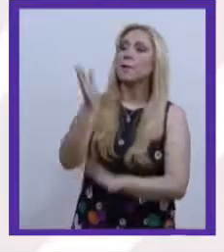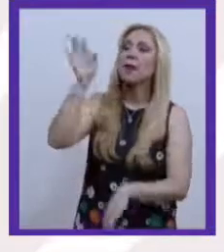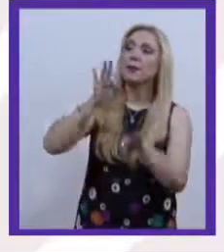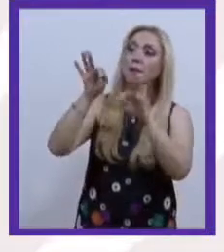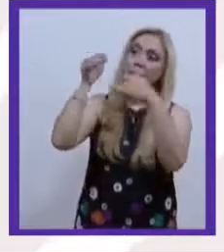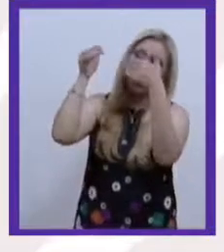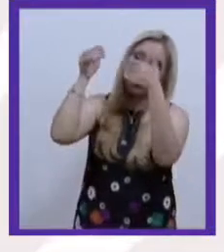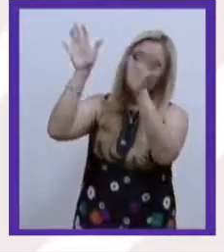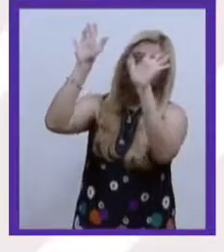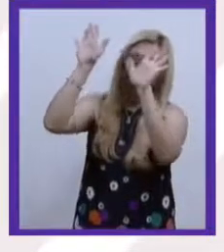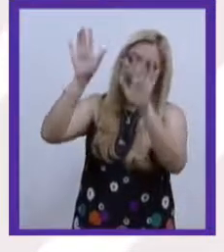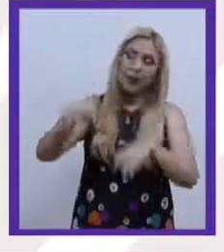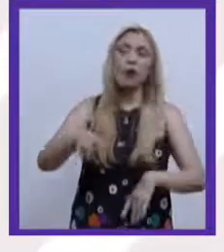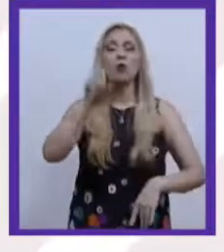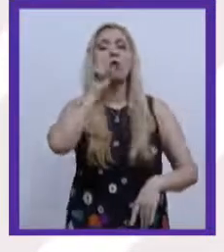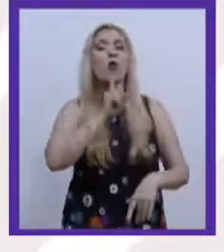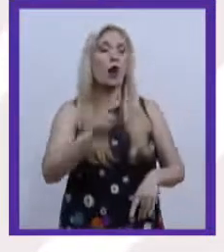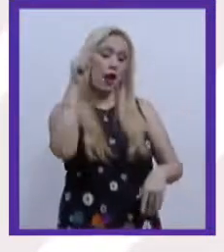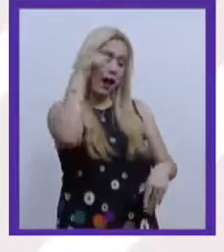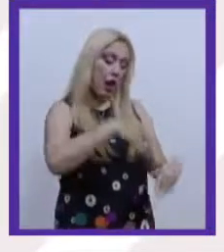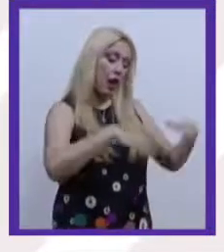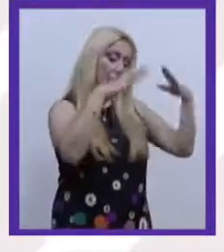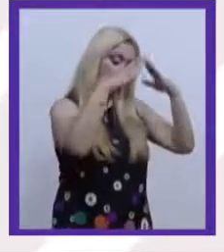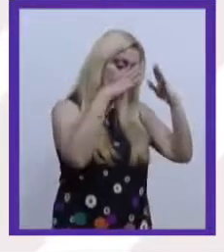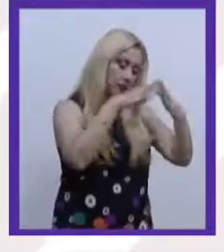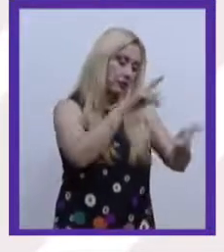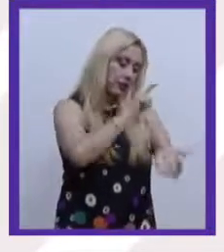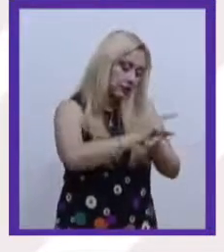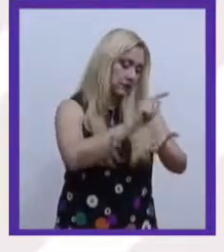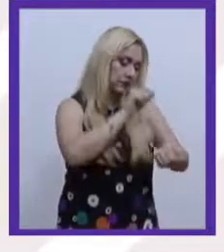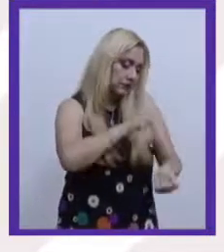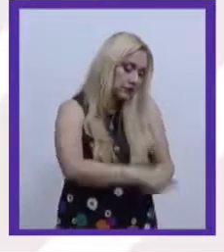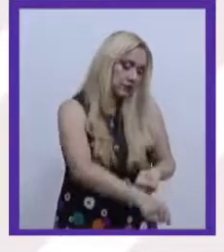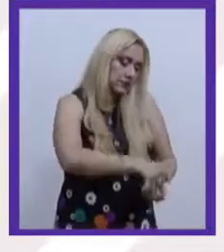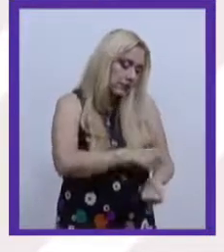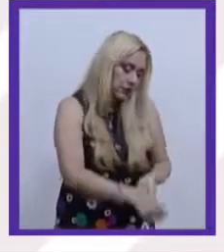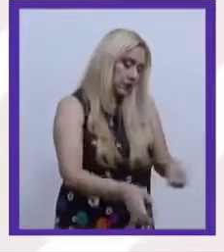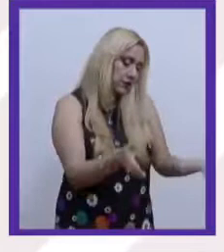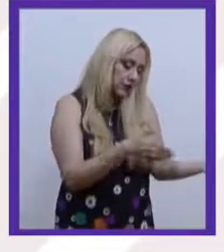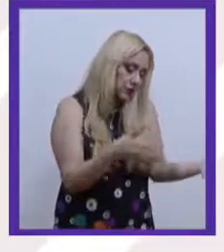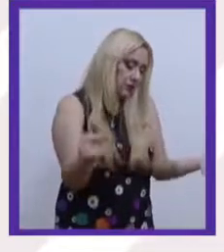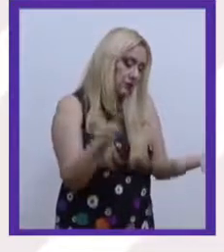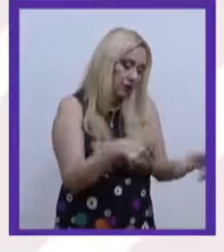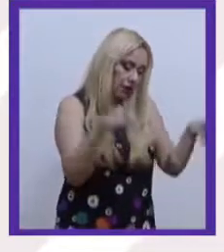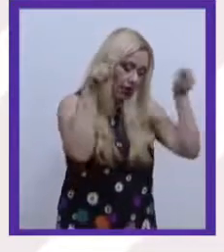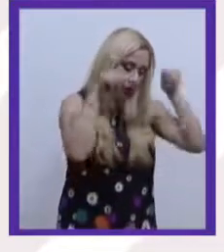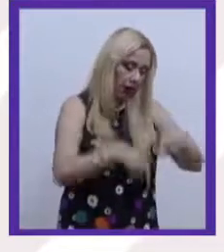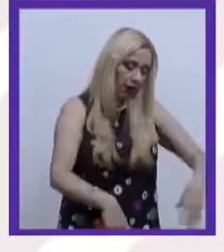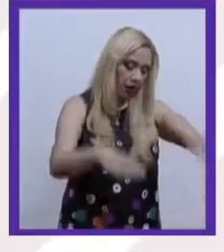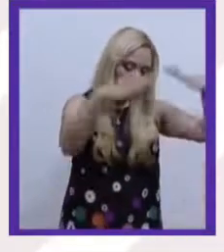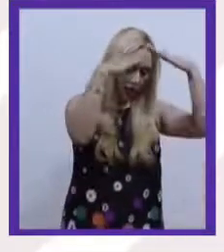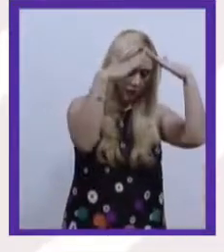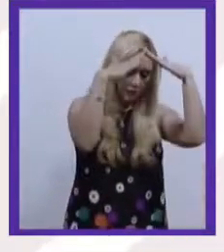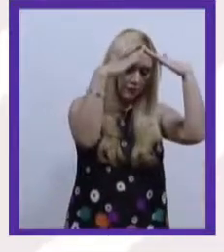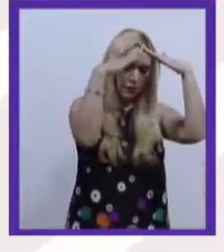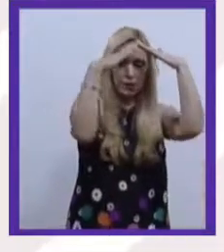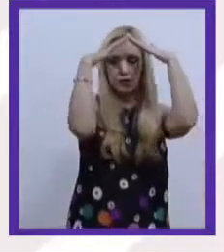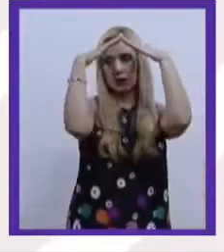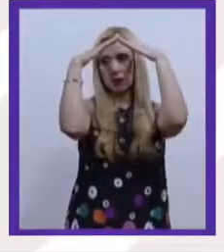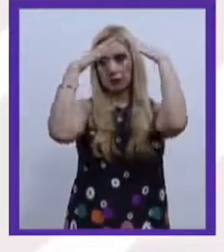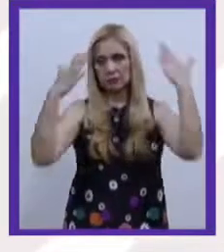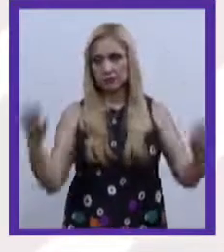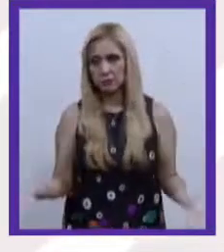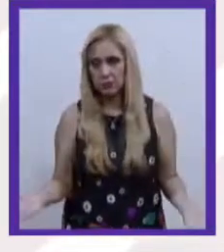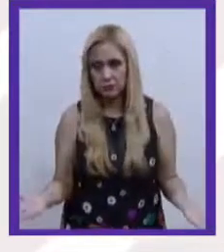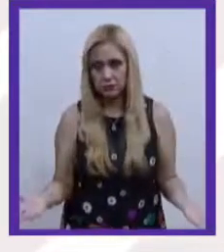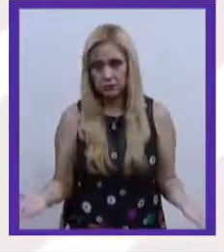ser proveedores, las mujeres a las tareas de cuidados en las, digamos, cuatro paredes de un hogar,